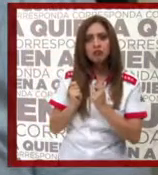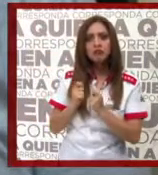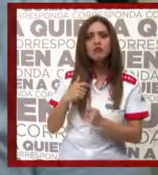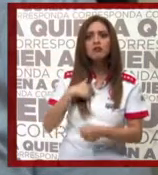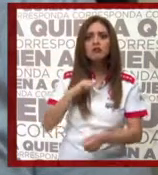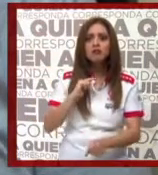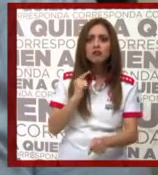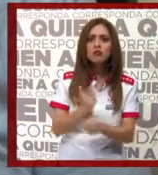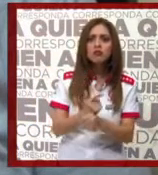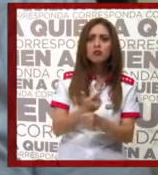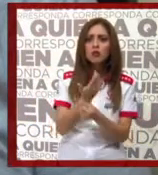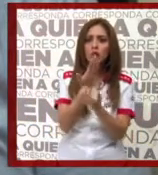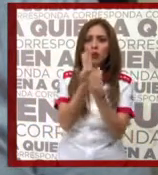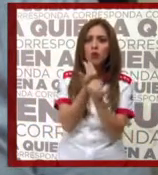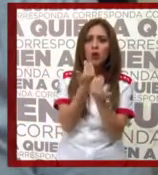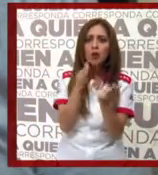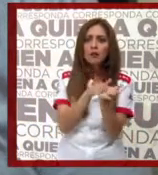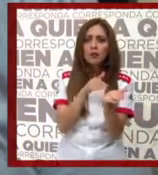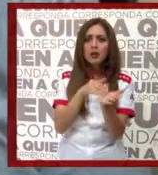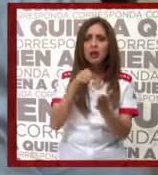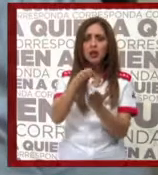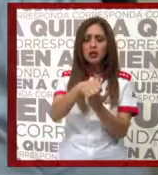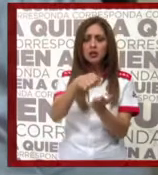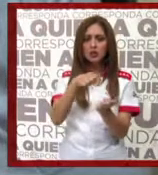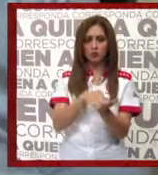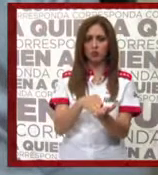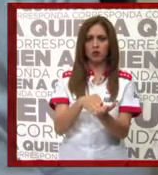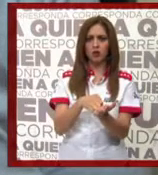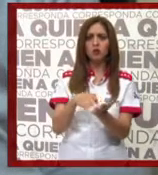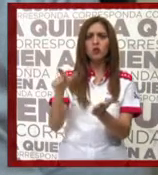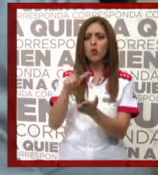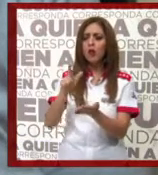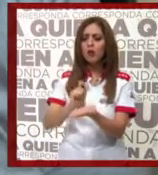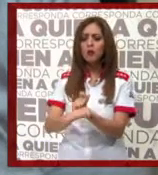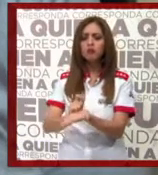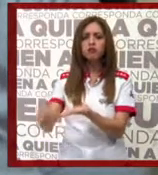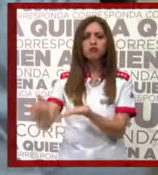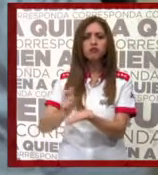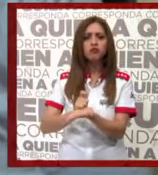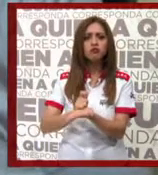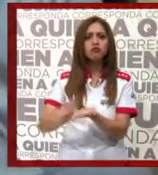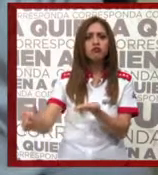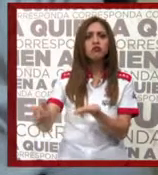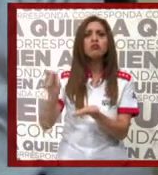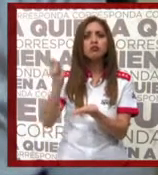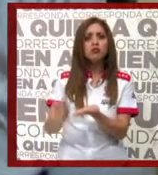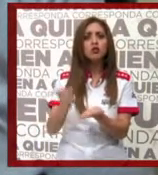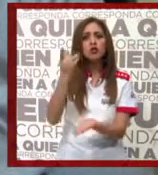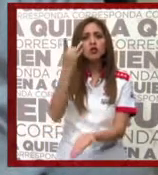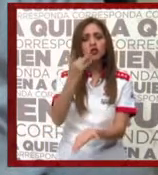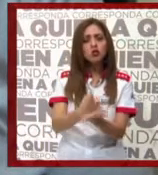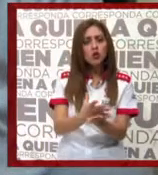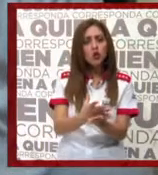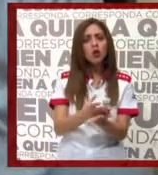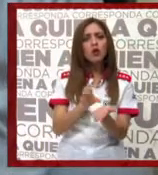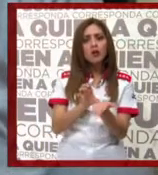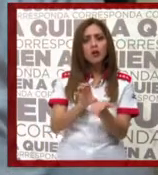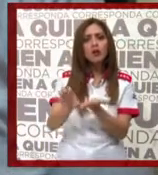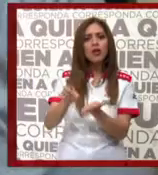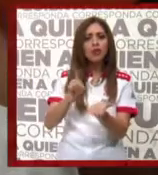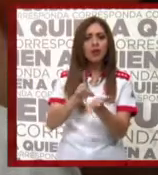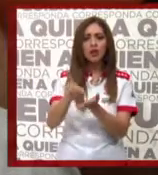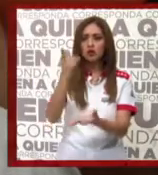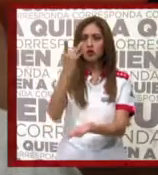cuenta que no hay escrituras, porque en el momento de la transacción solamente ellos me otorgaron a mí una cesión de